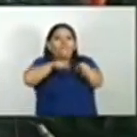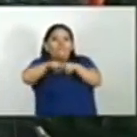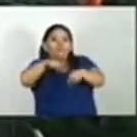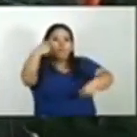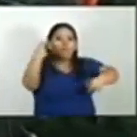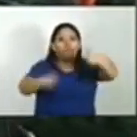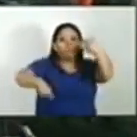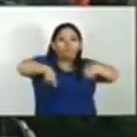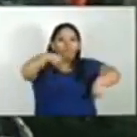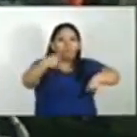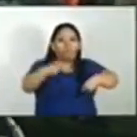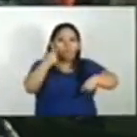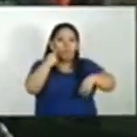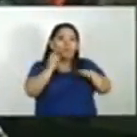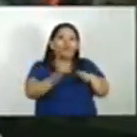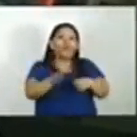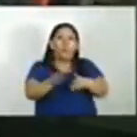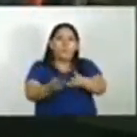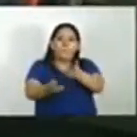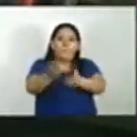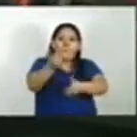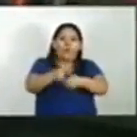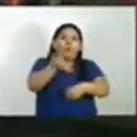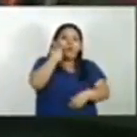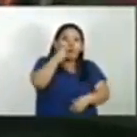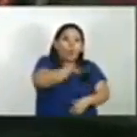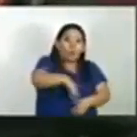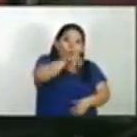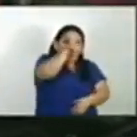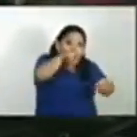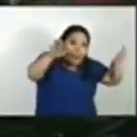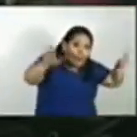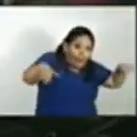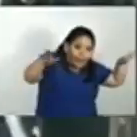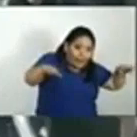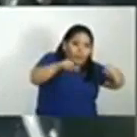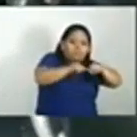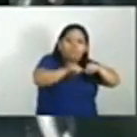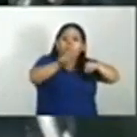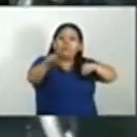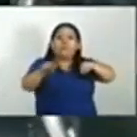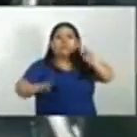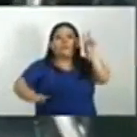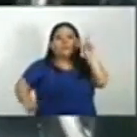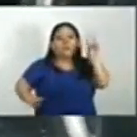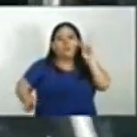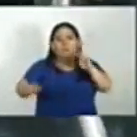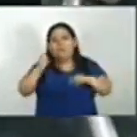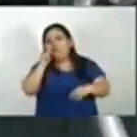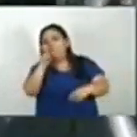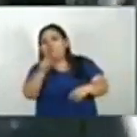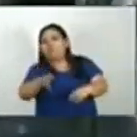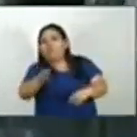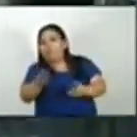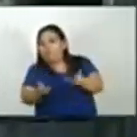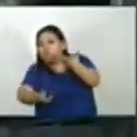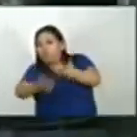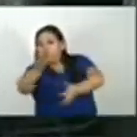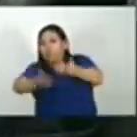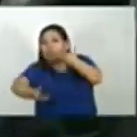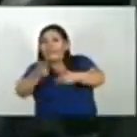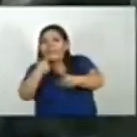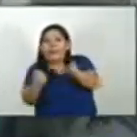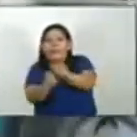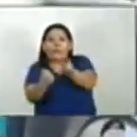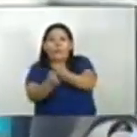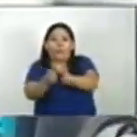se incendió cuando se dirigía desde Aguilares hacia San Salvador. Según testigos, las llamas fueron sofocadas por el motorista